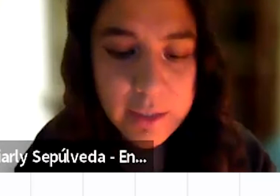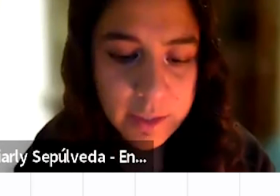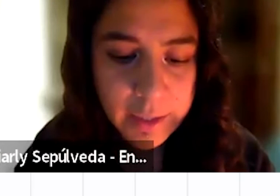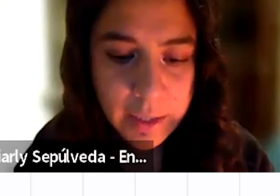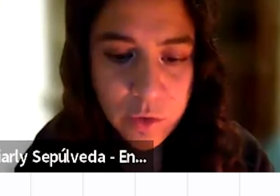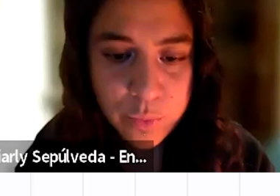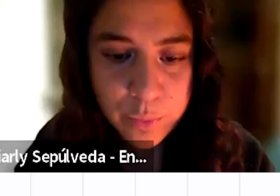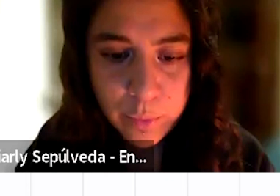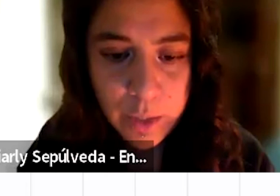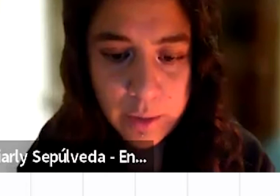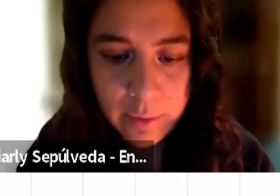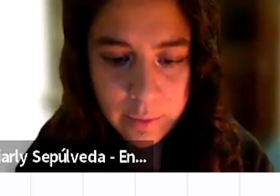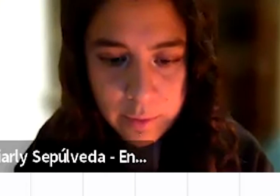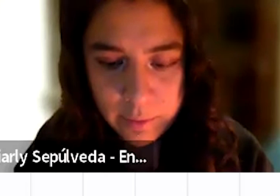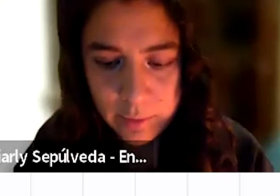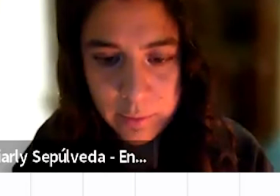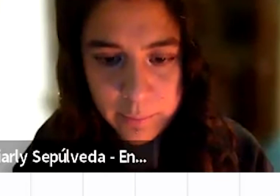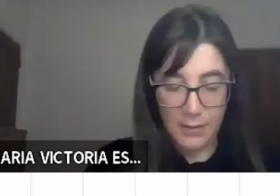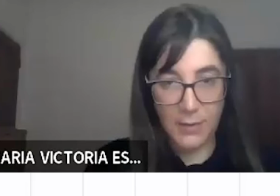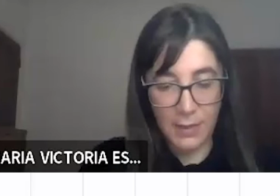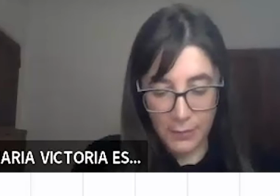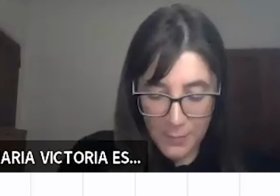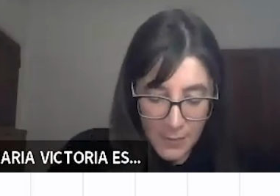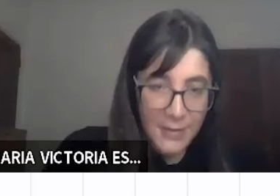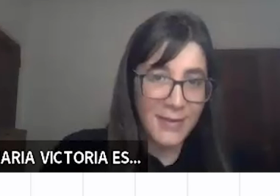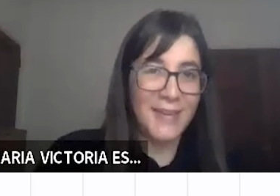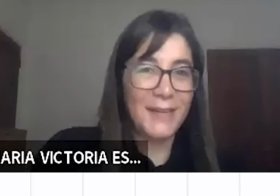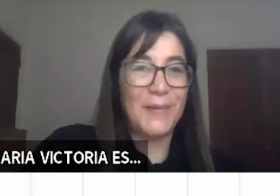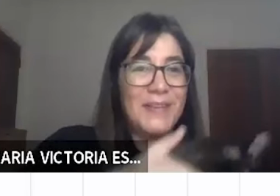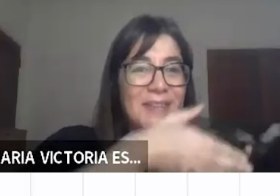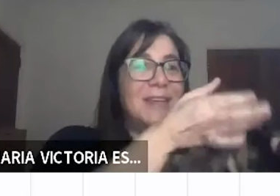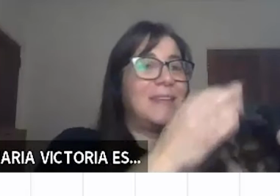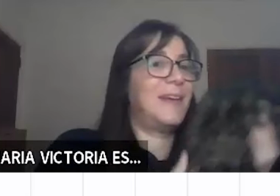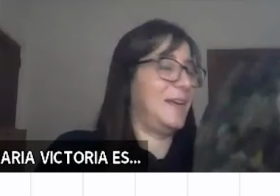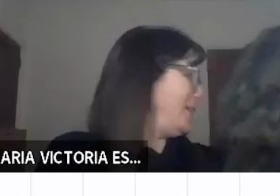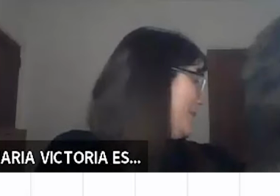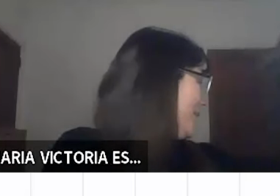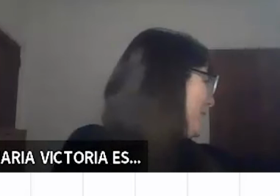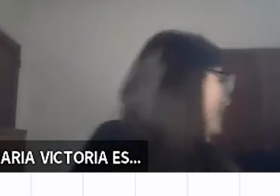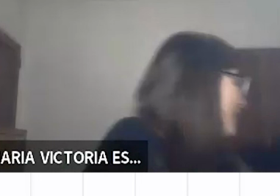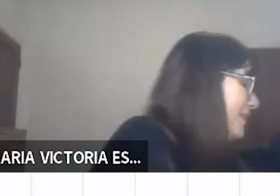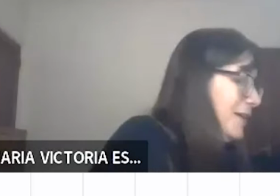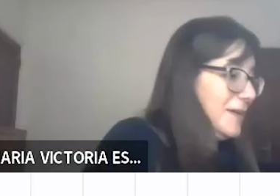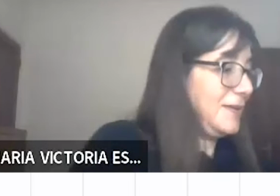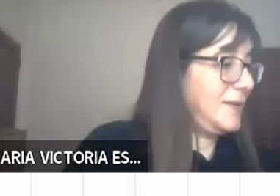Parece que se cayó. Ay, me tocó el gato. Aprovecho de quitarle.